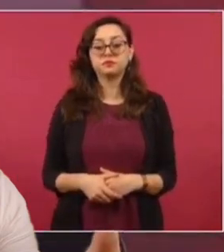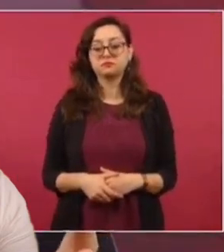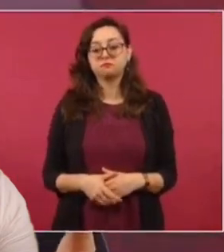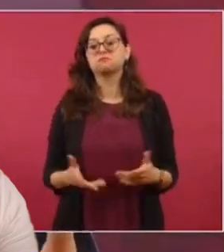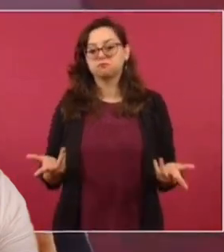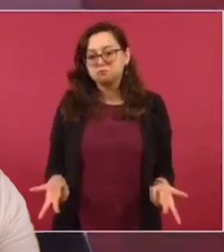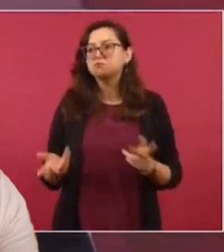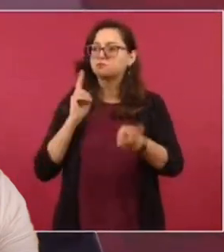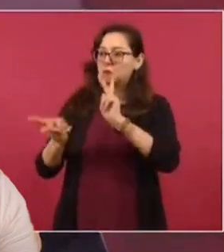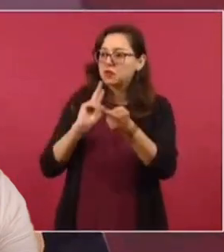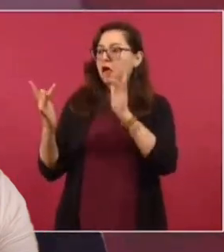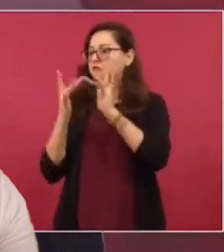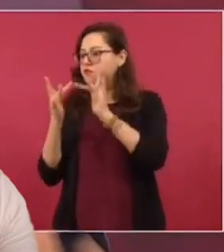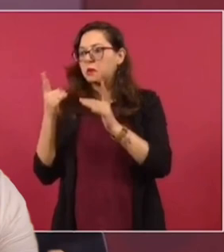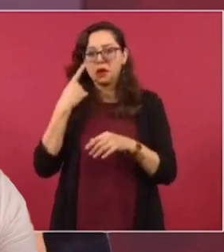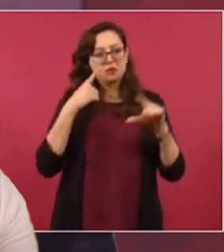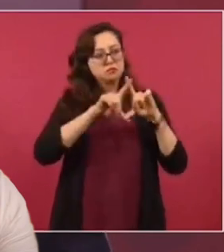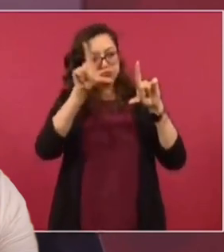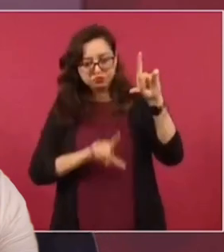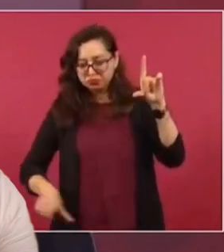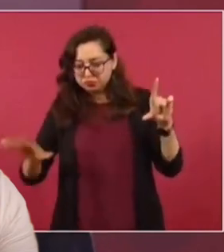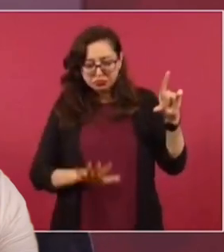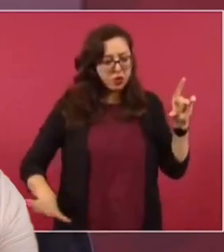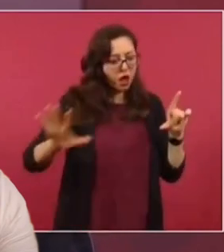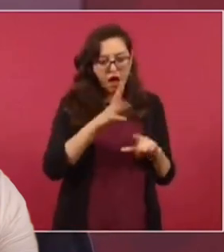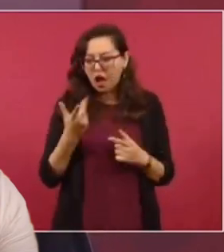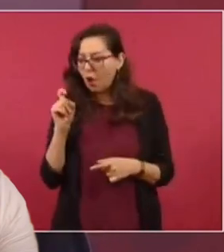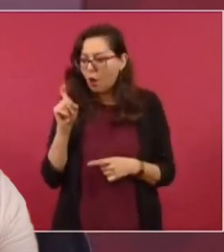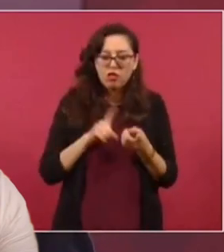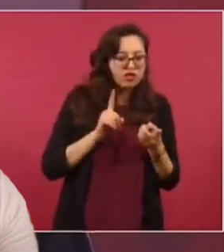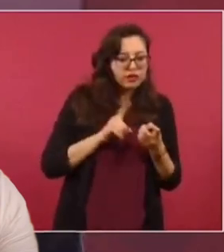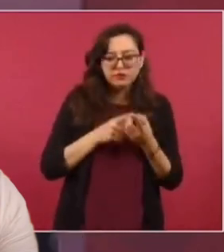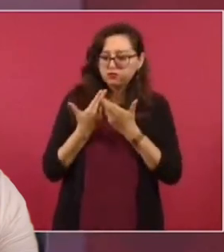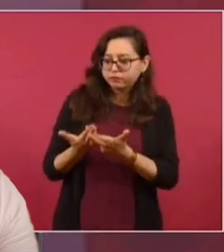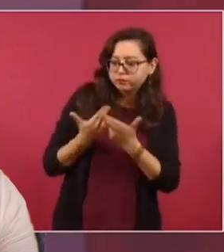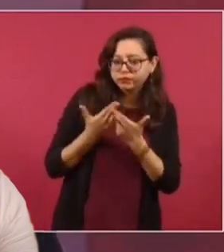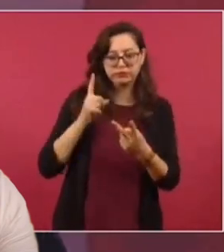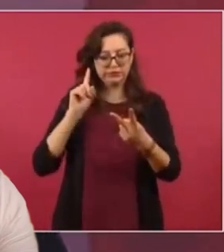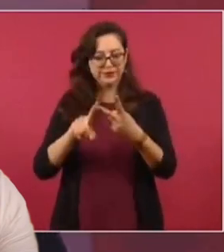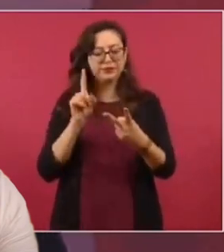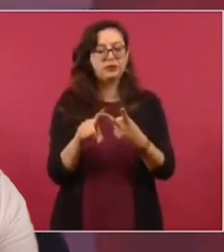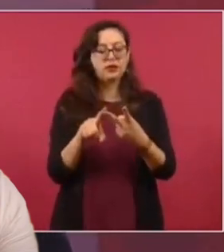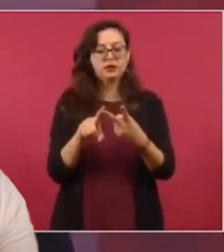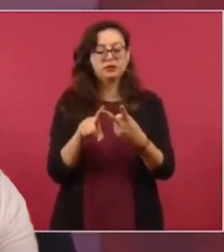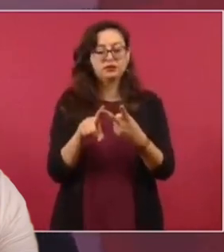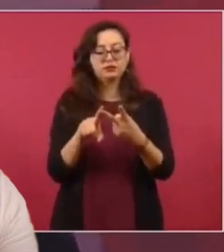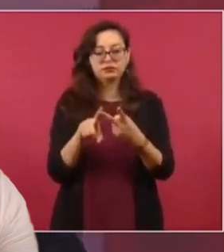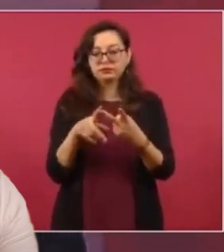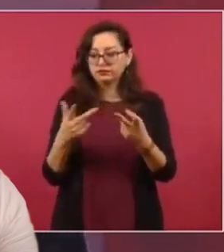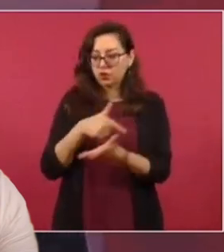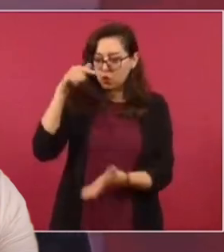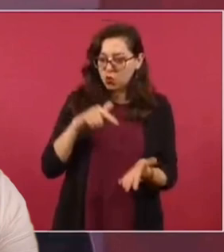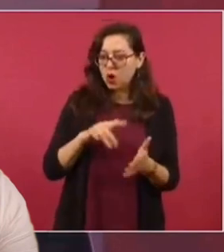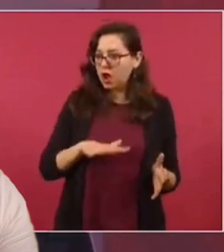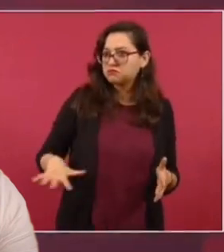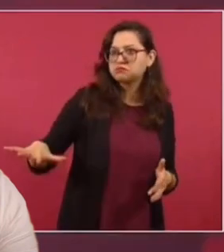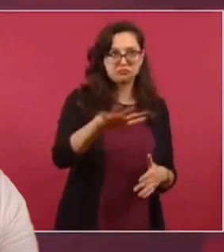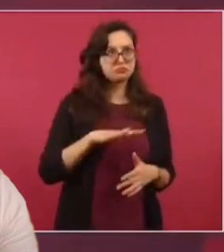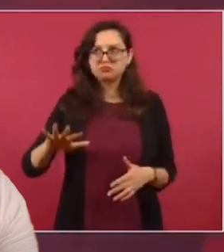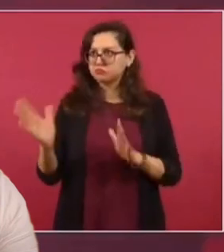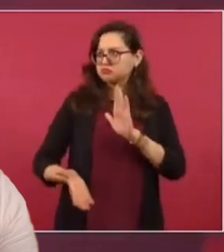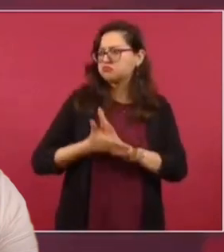que se invierta, que haya agua, que haya espacios